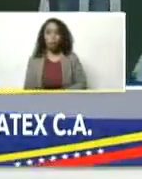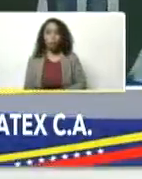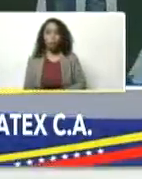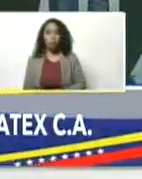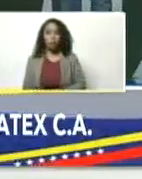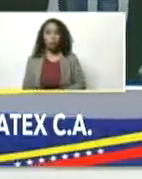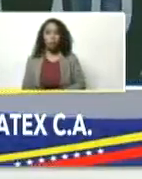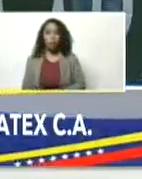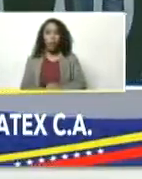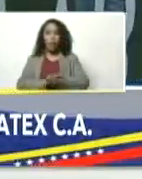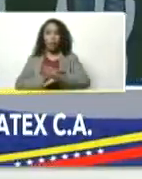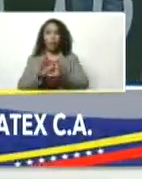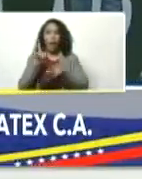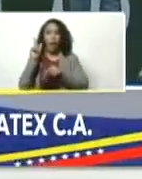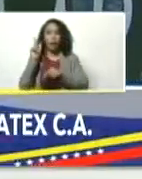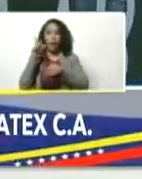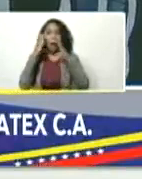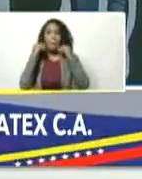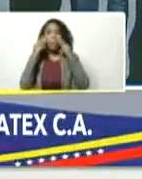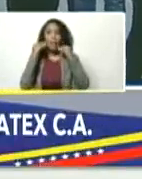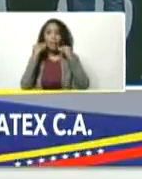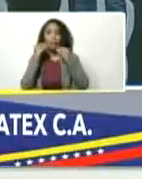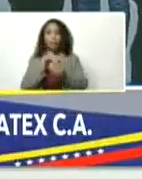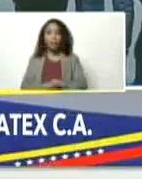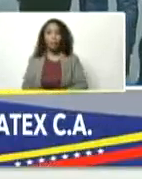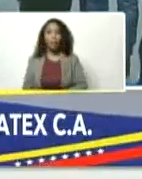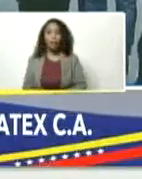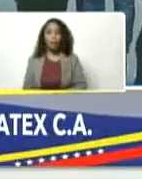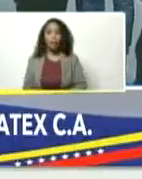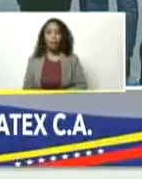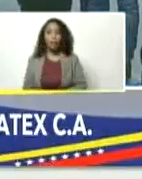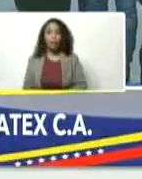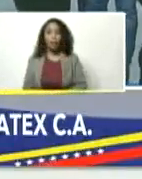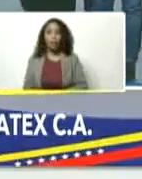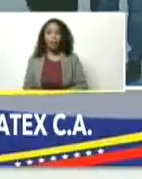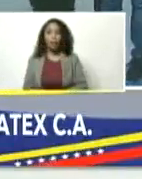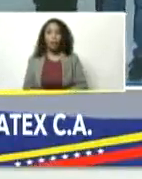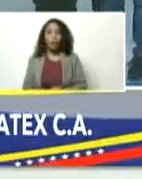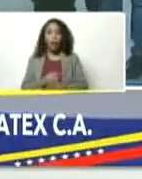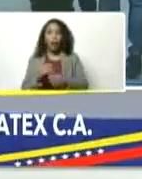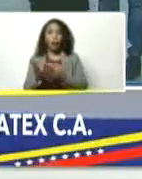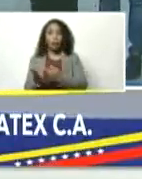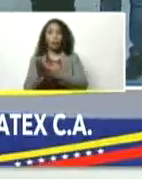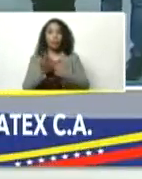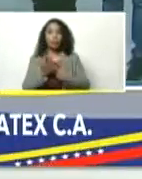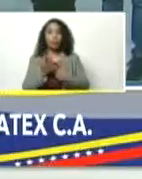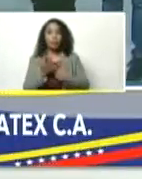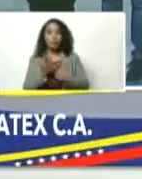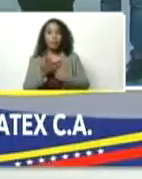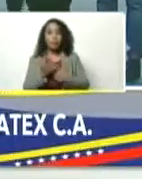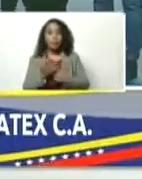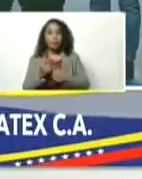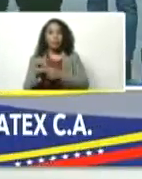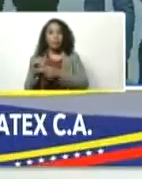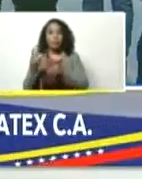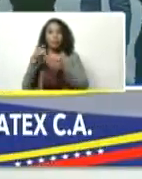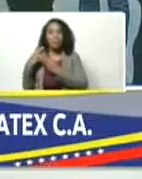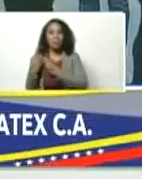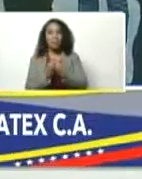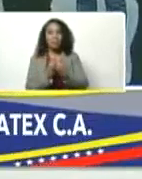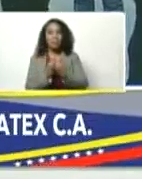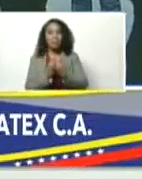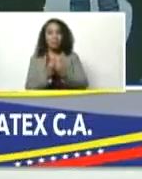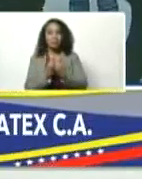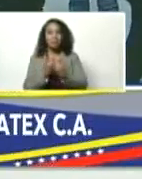ya en esta experiencia de exportar, he recibido el acompañamiento actualmente de Bancoe. Ministerio